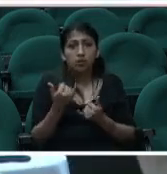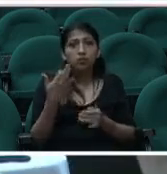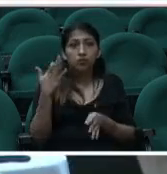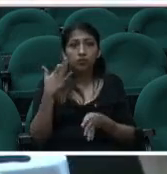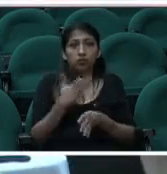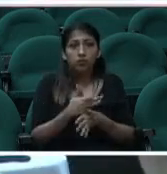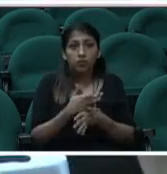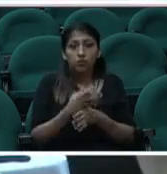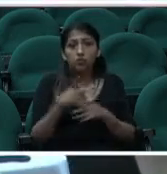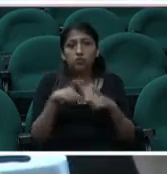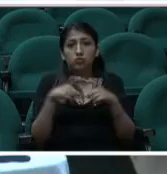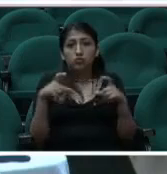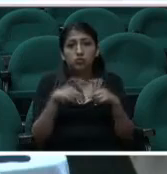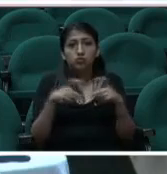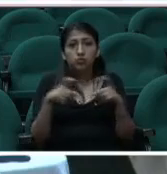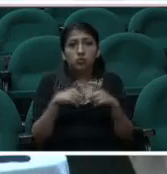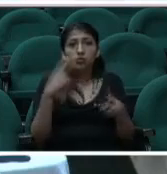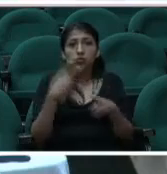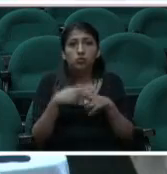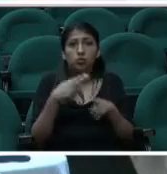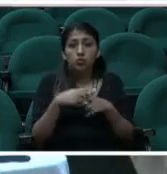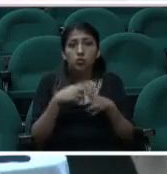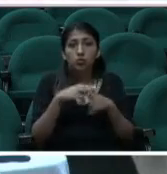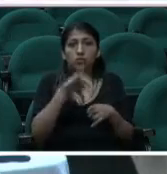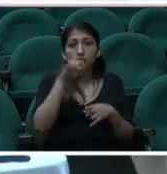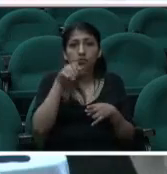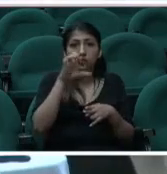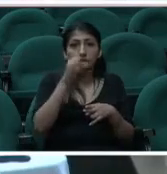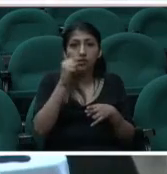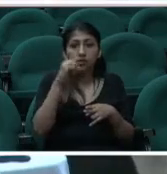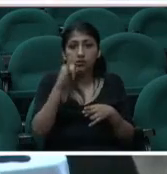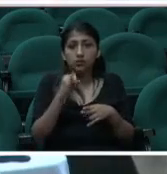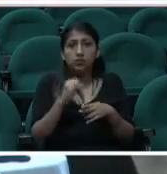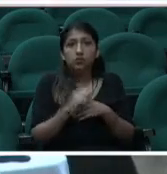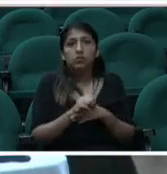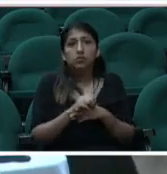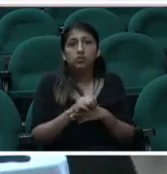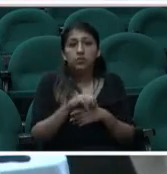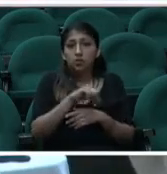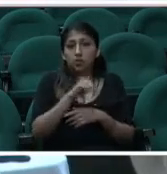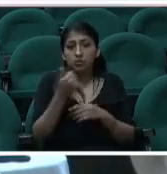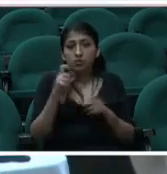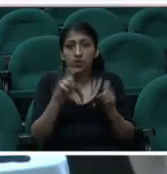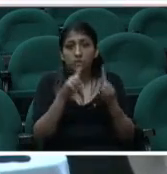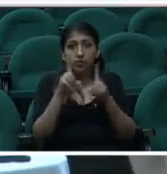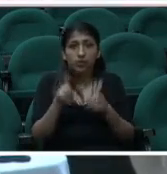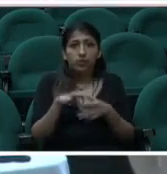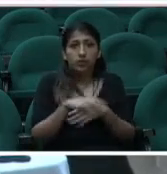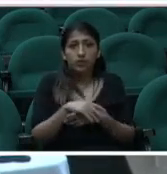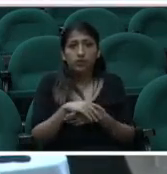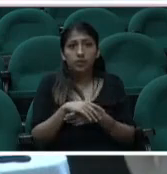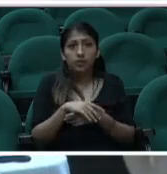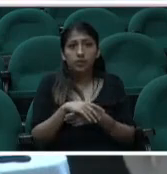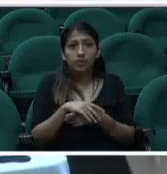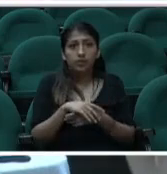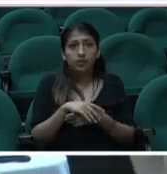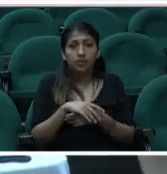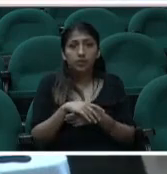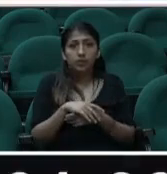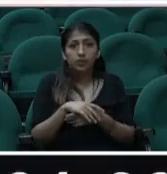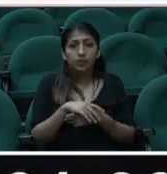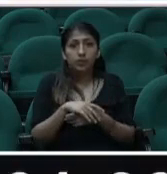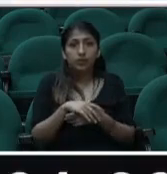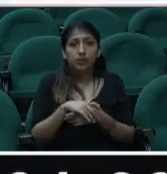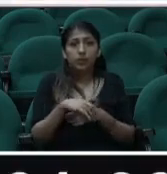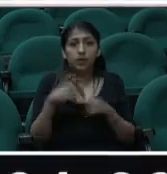sobre que había puesto el nombre la candidata de single man' tiene la siguiente pregunta vamos con la